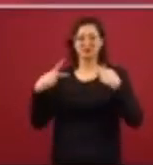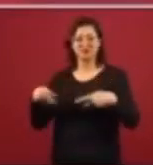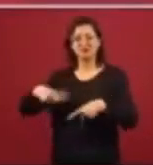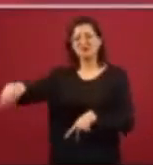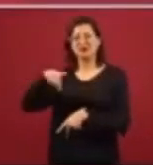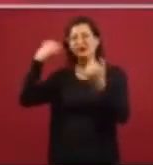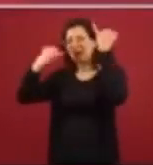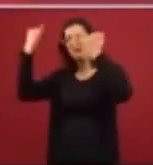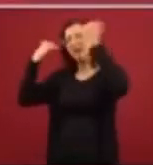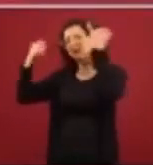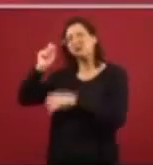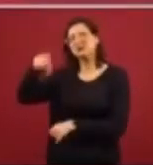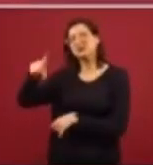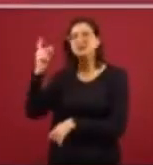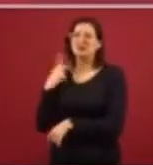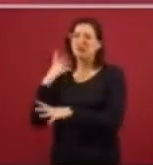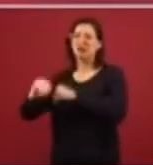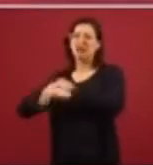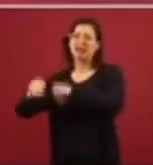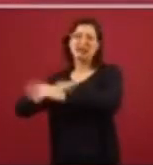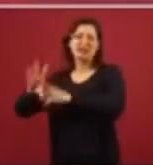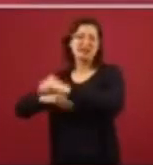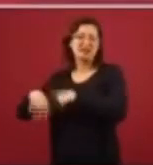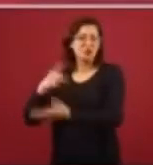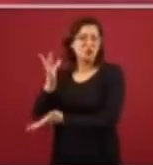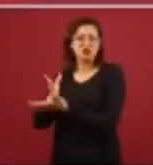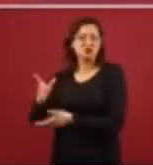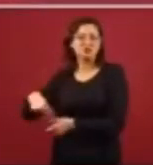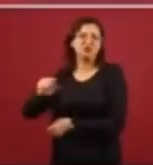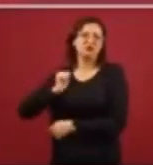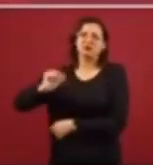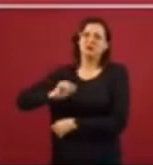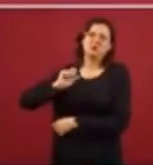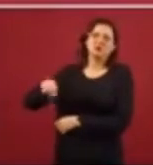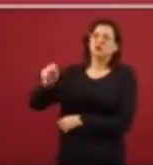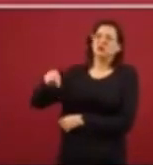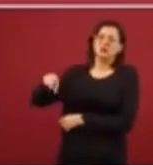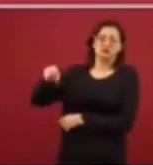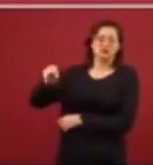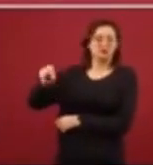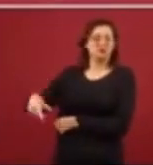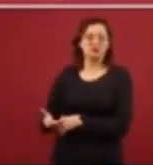la politiquería, que se hayan quedado en el almanaque,